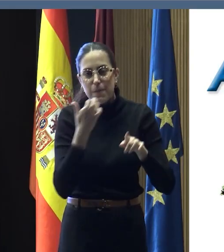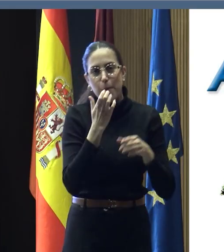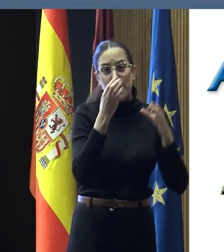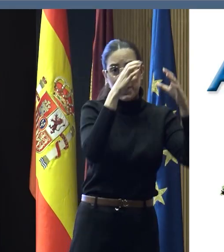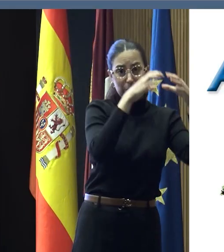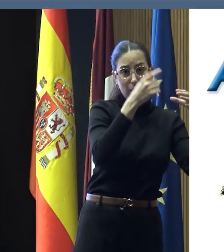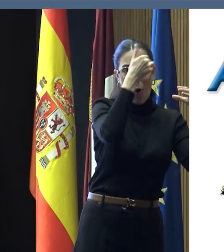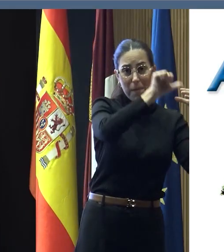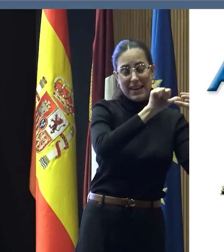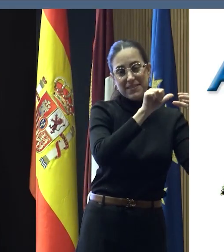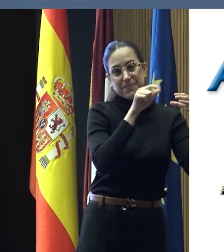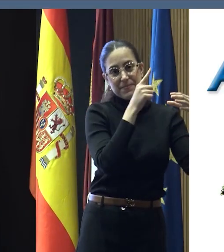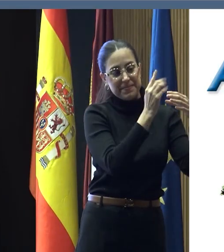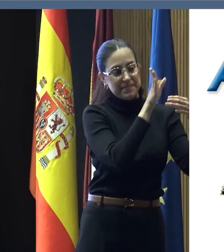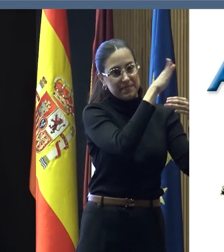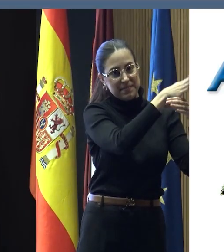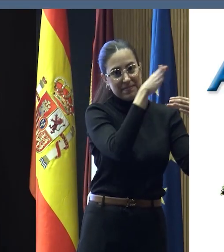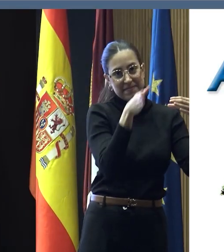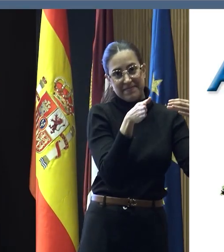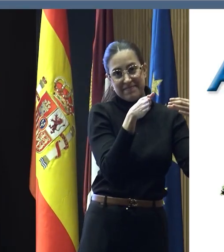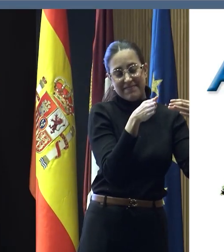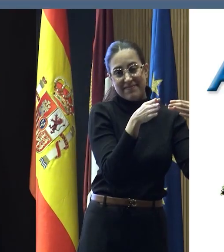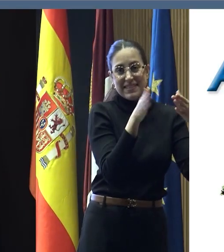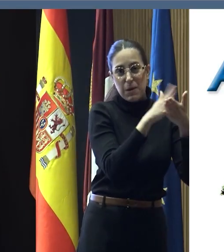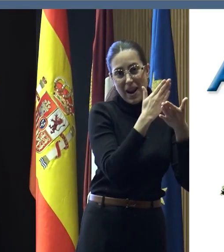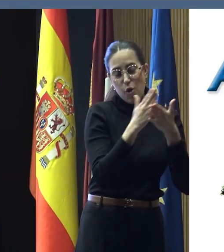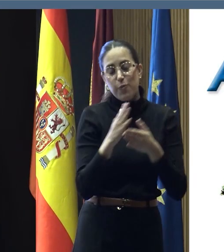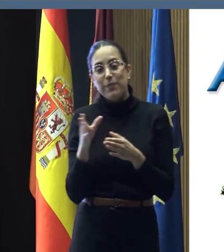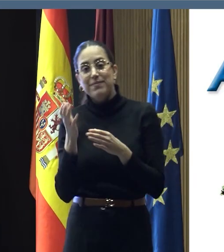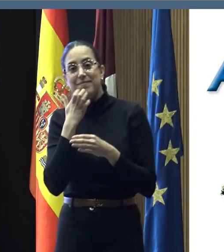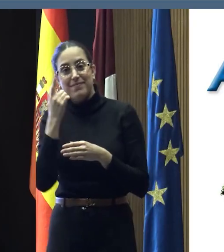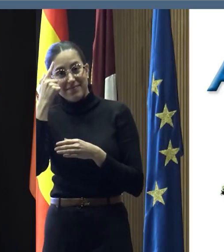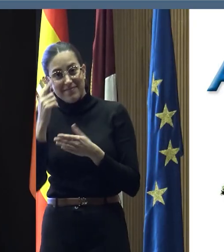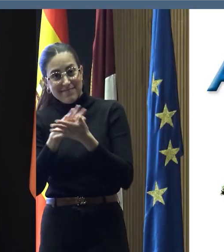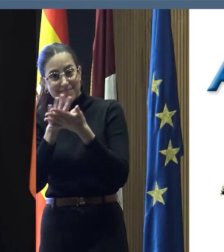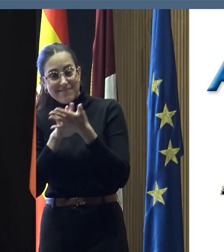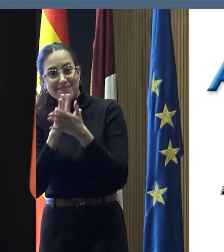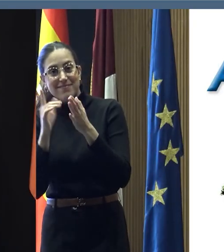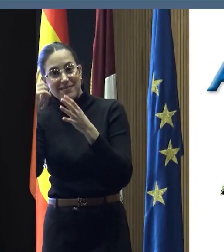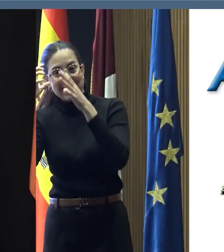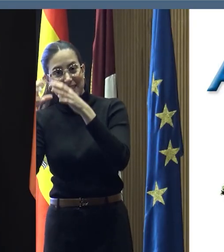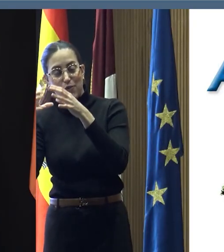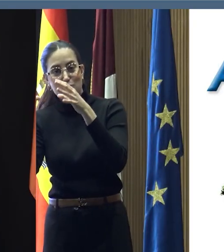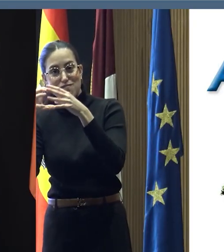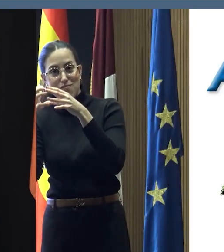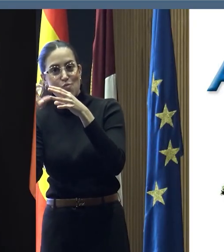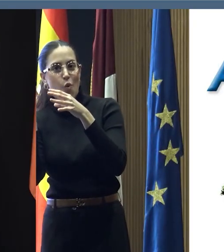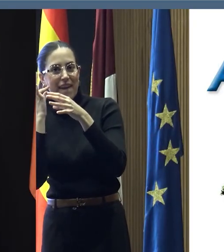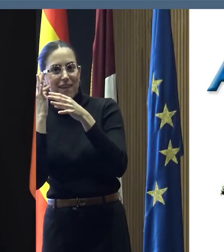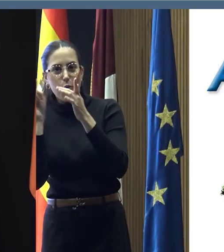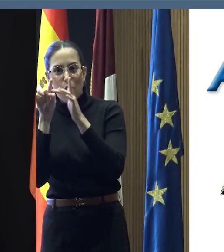hemisferio tiene las suyas. En la mujer normalmente hay más interacciones,